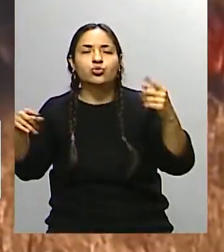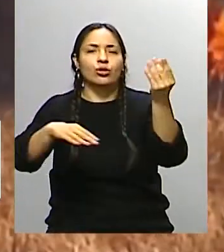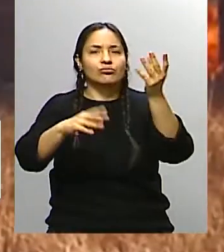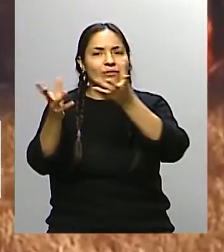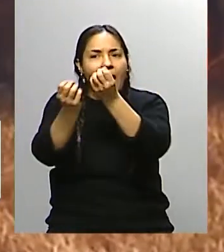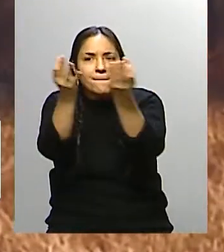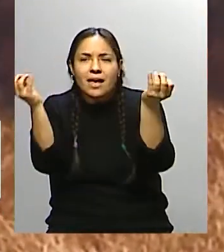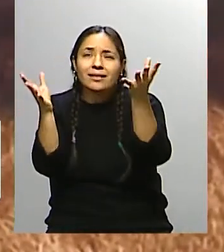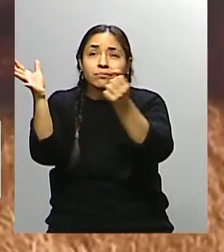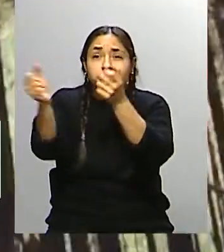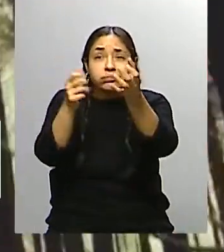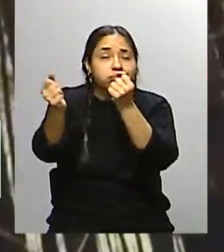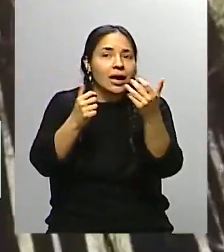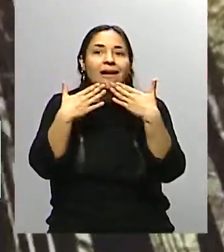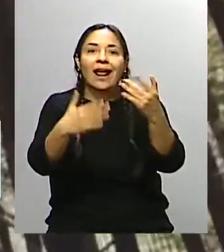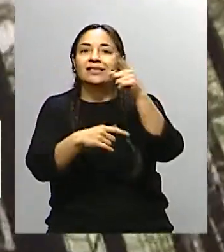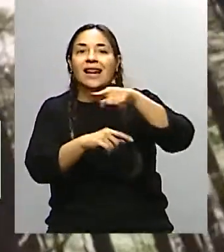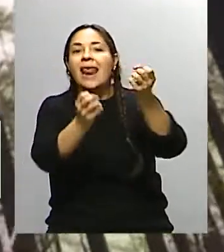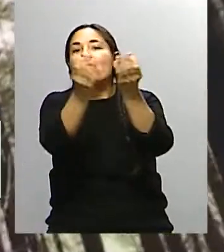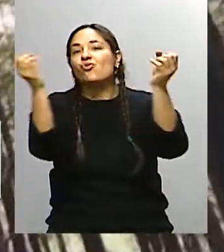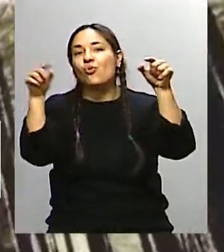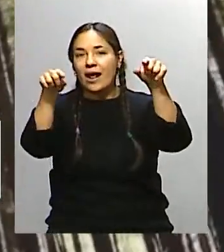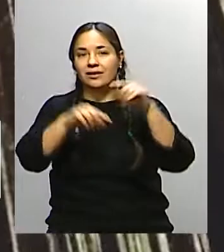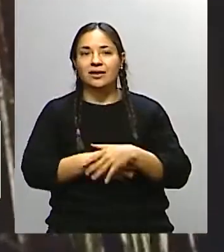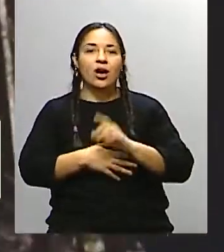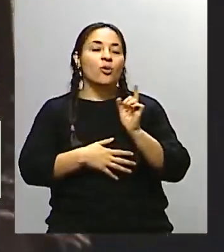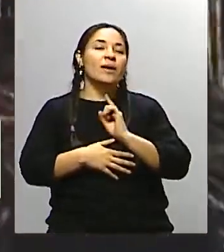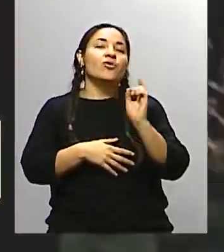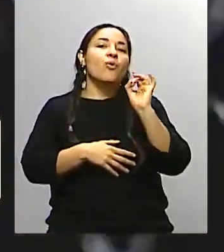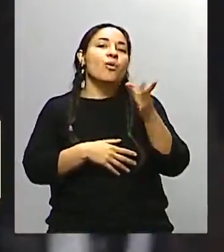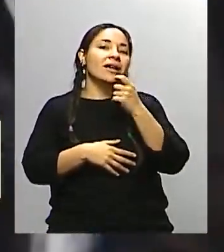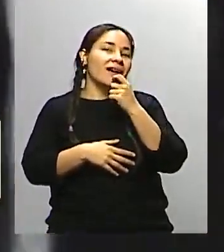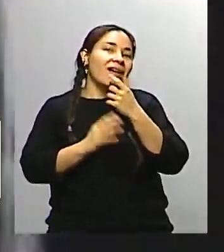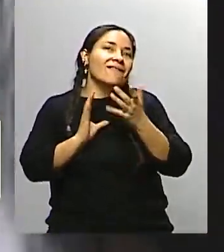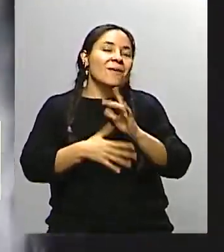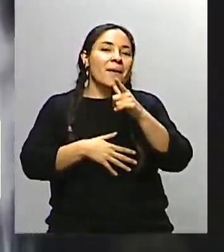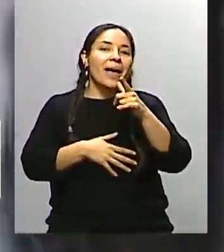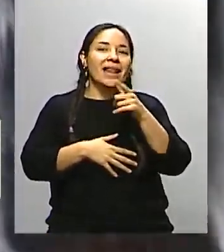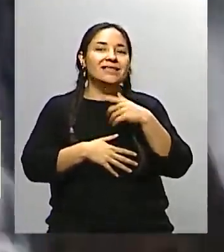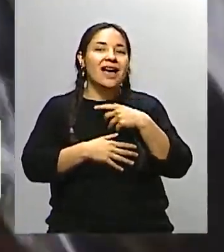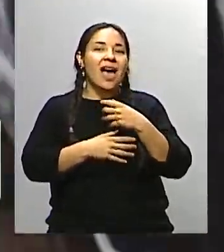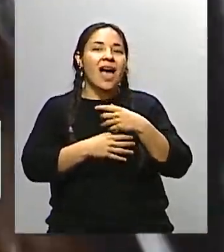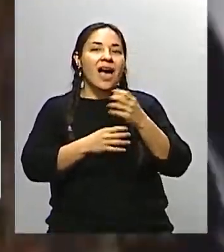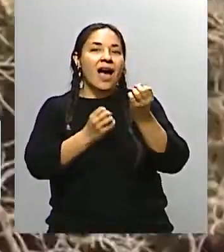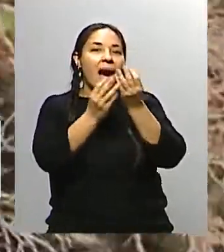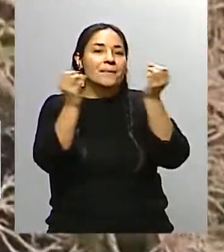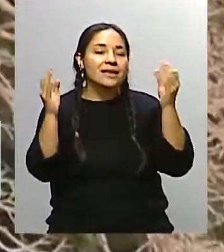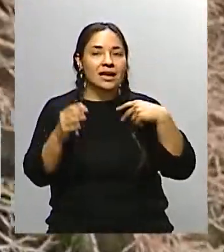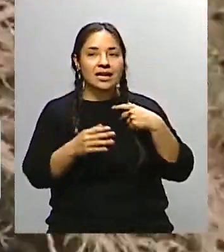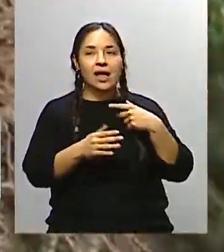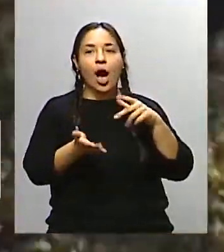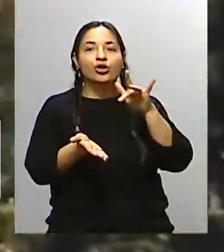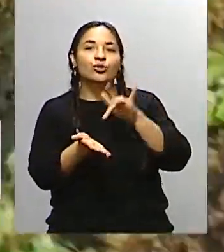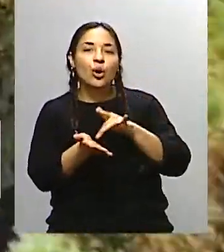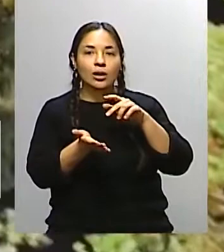está definido por la naturaleza. No es simplemente una aproximación romántica de los ambientalistas o de los biólogos, sino que es algo real.